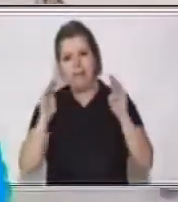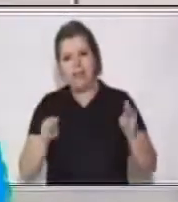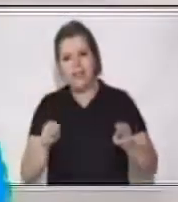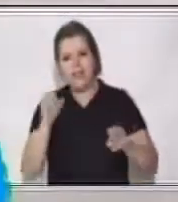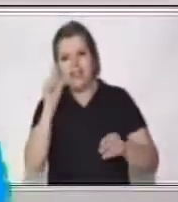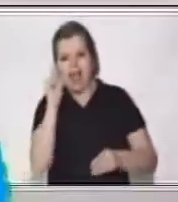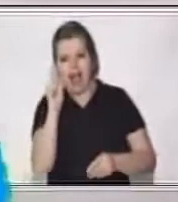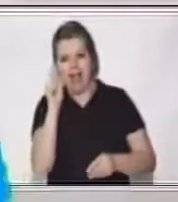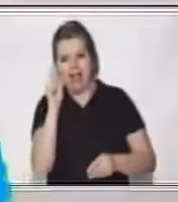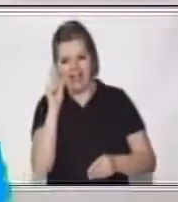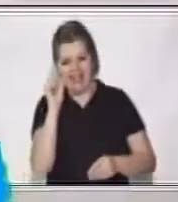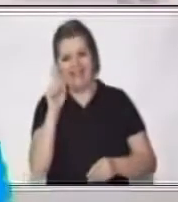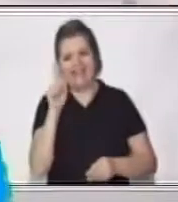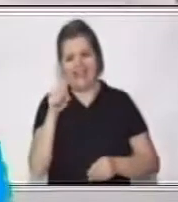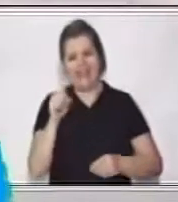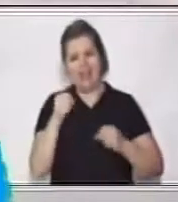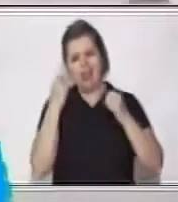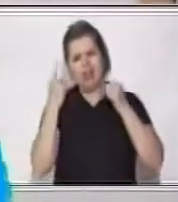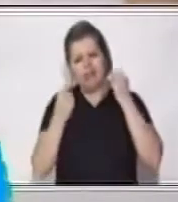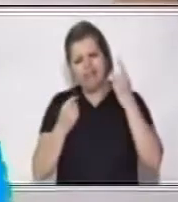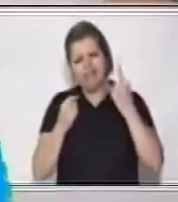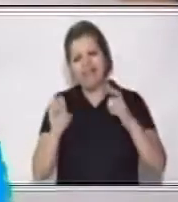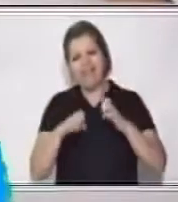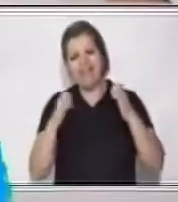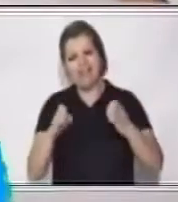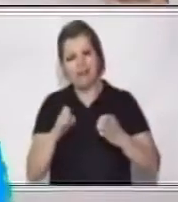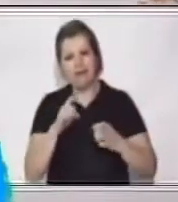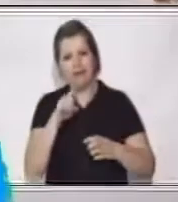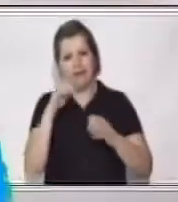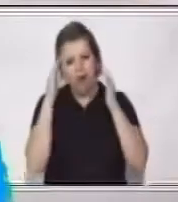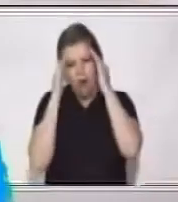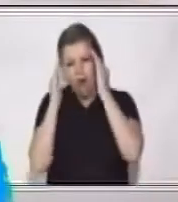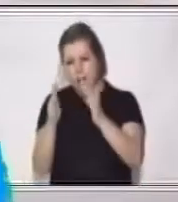forma. En este caso,